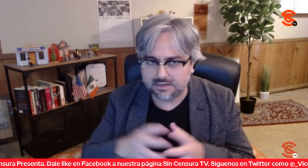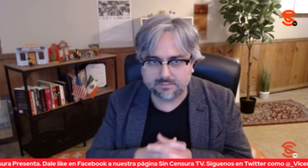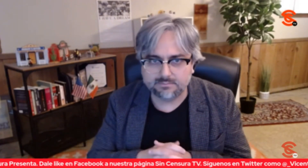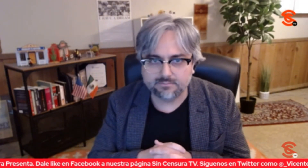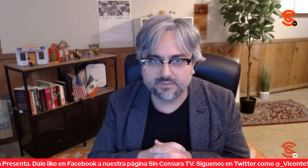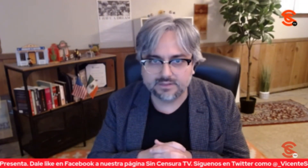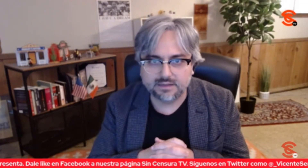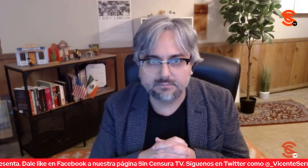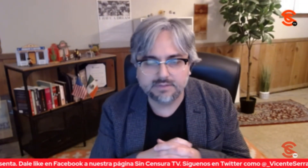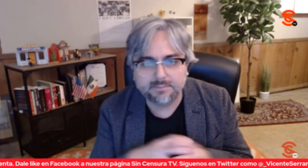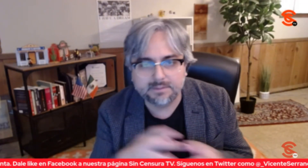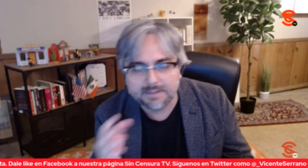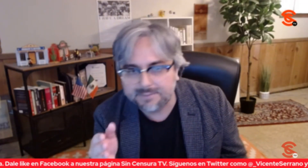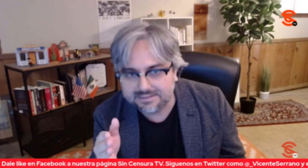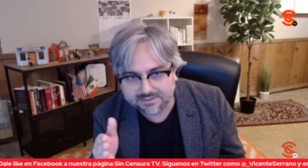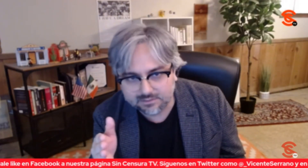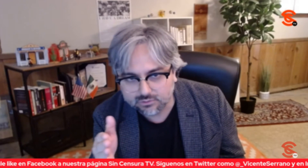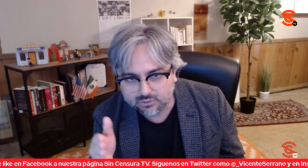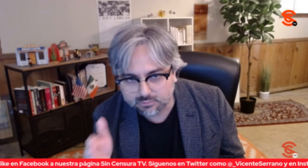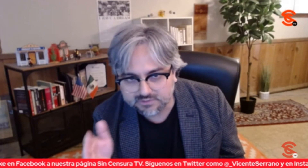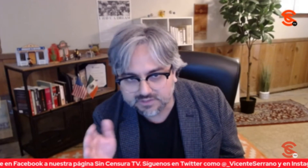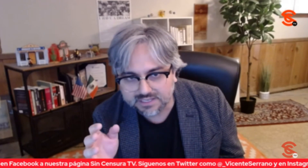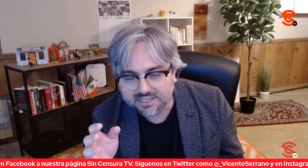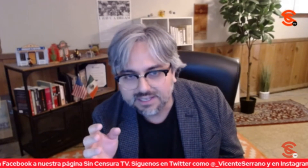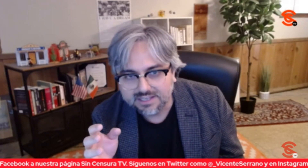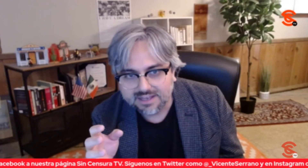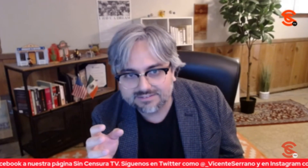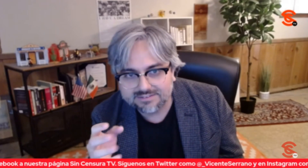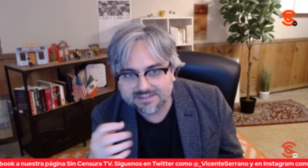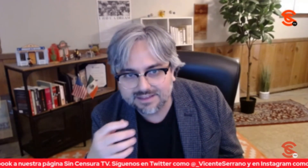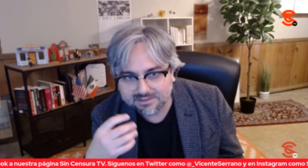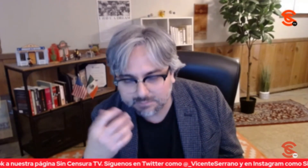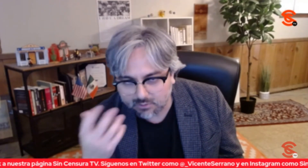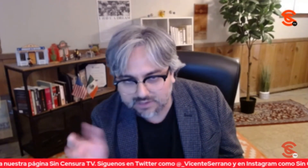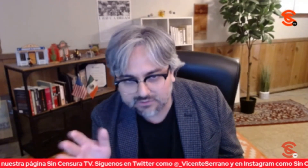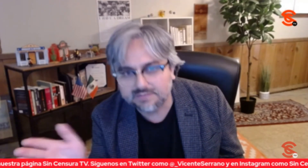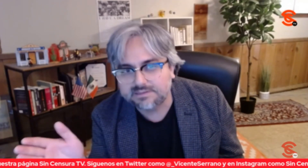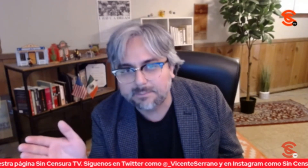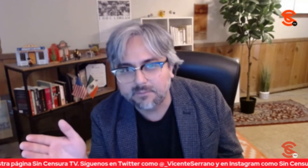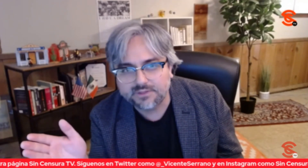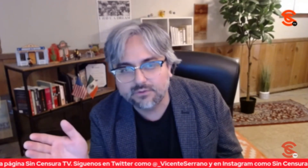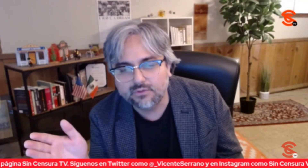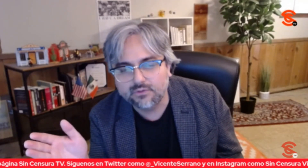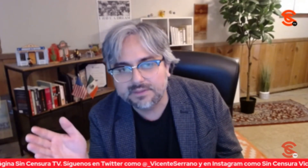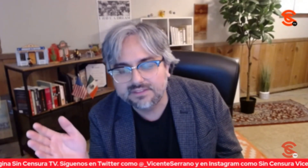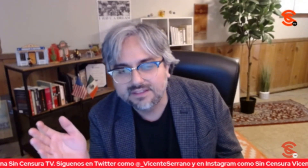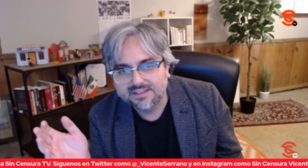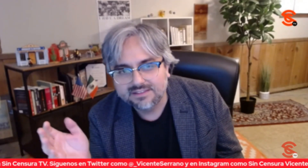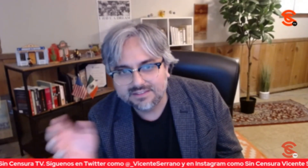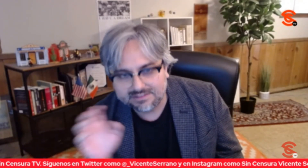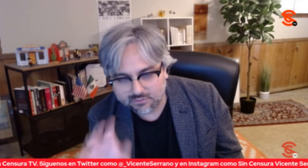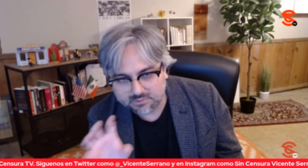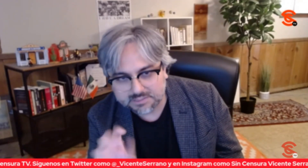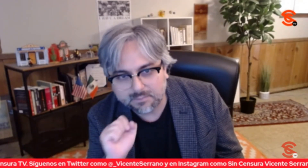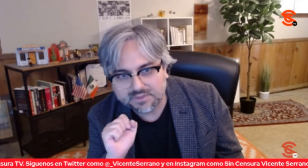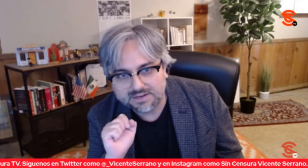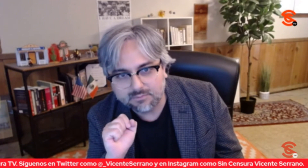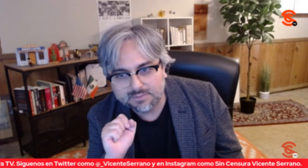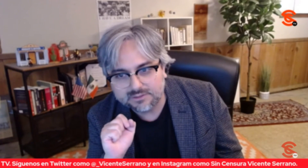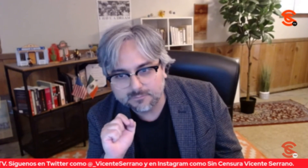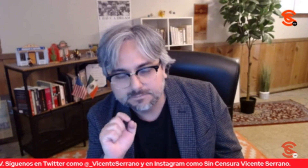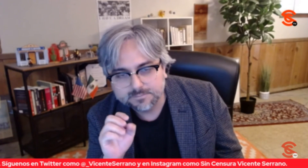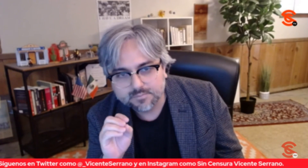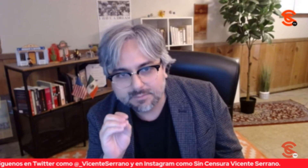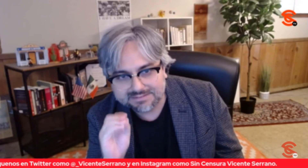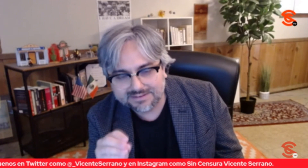la primera parte, justo después de que hace esta especulación, es que me está preguntando don David desde dónde vamos a poner